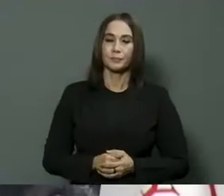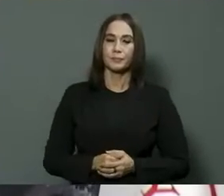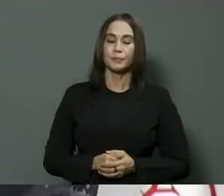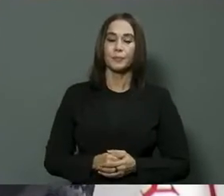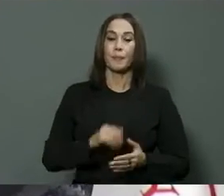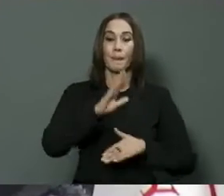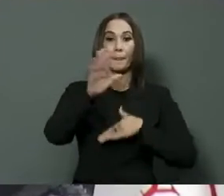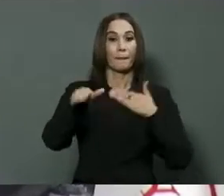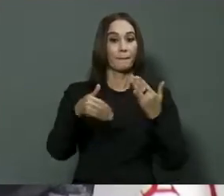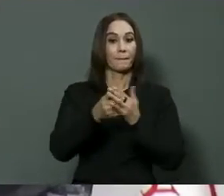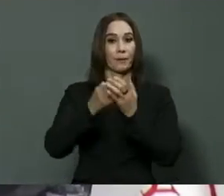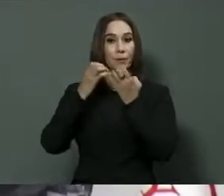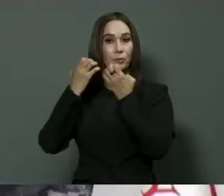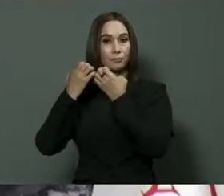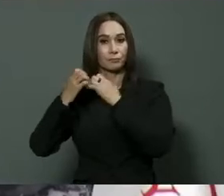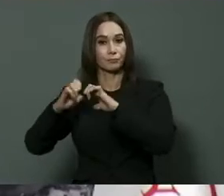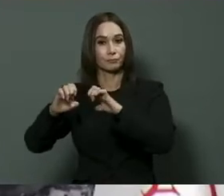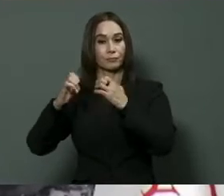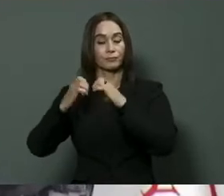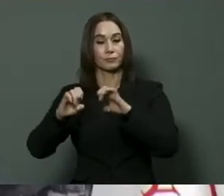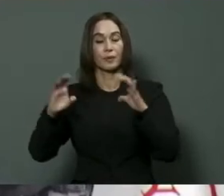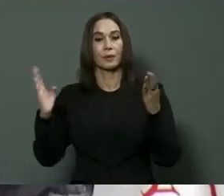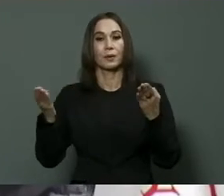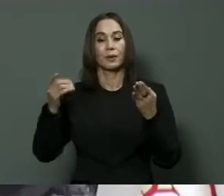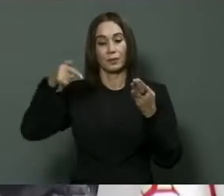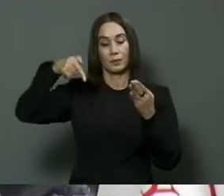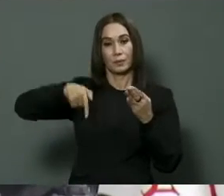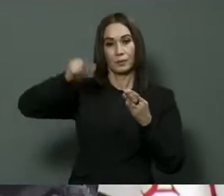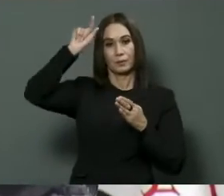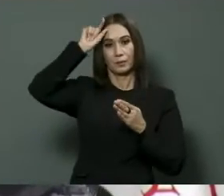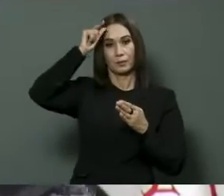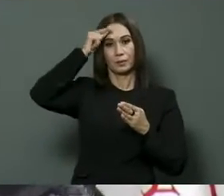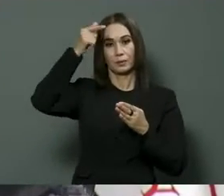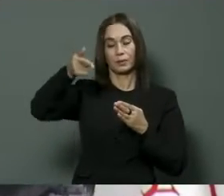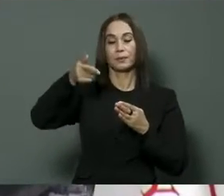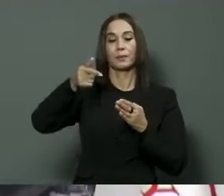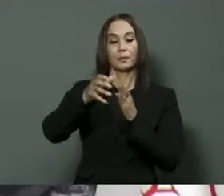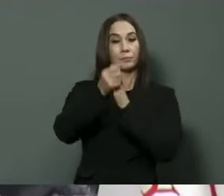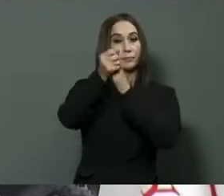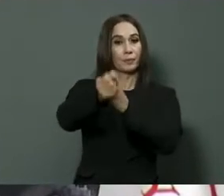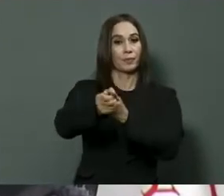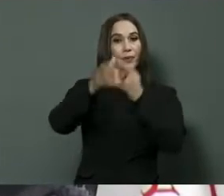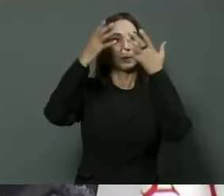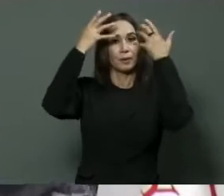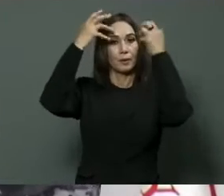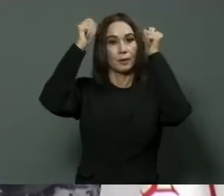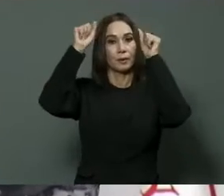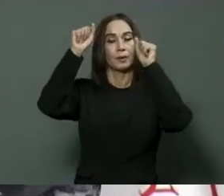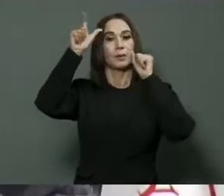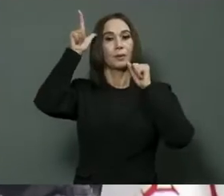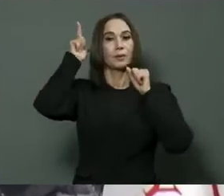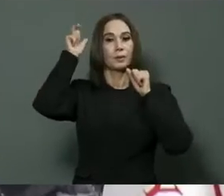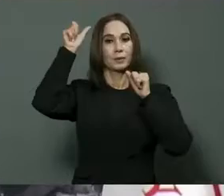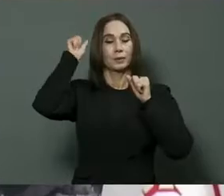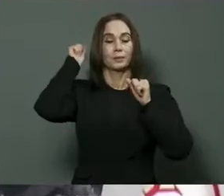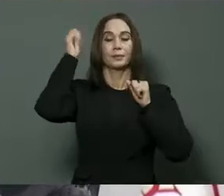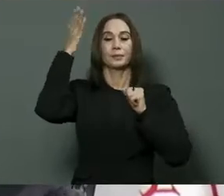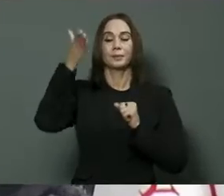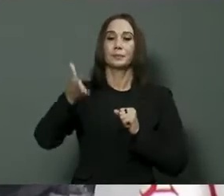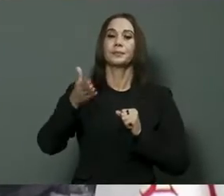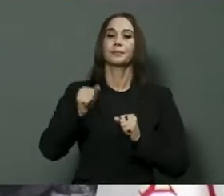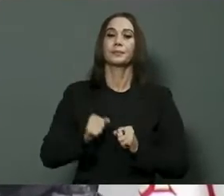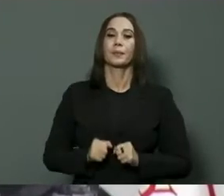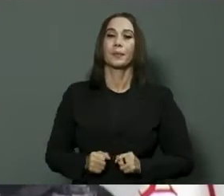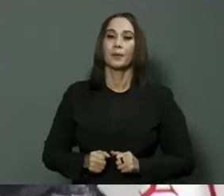Todos estos esfuerzos que desde el gobierno central, bajo el liderazgo político de nuestro señor